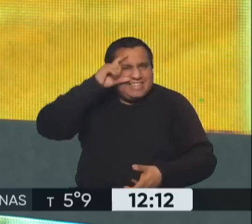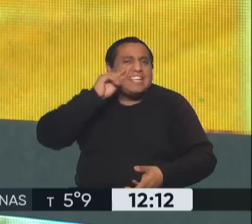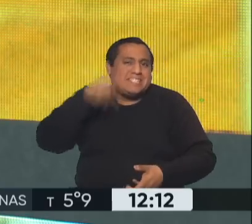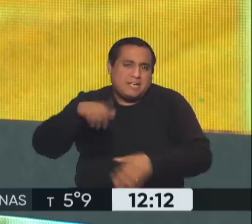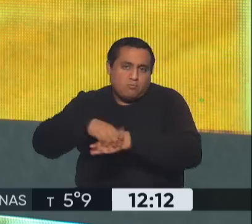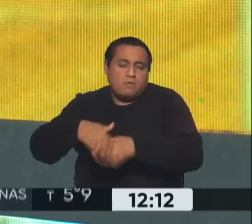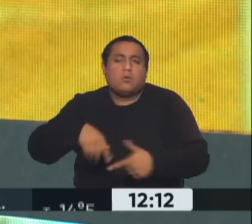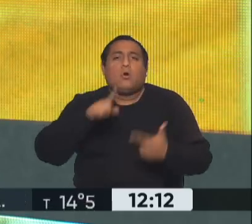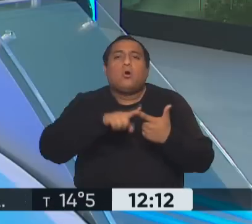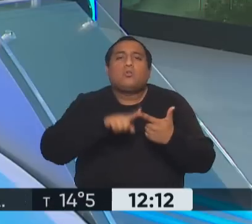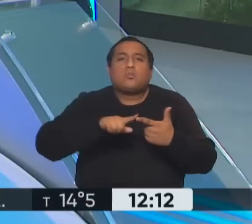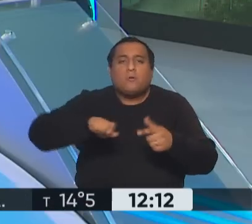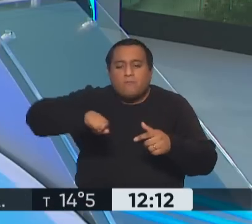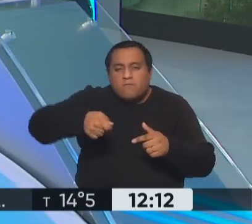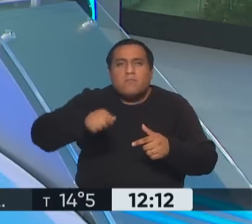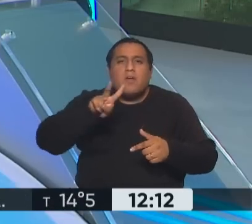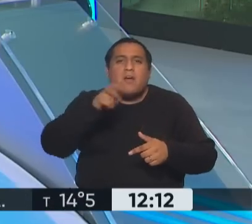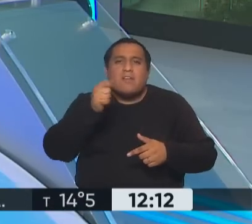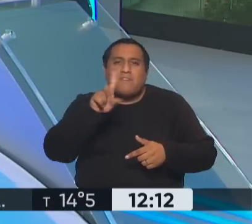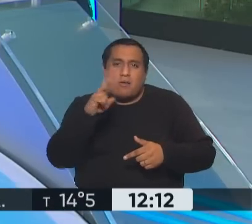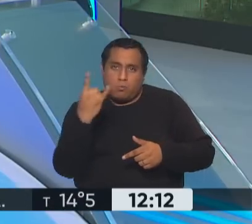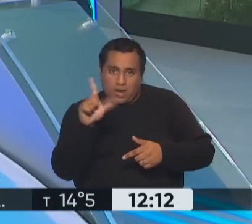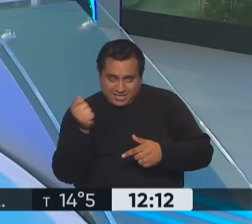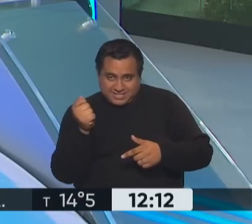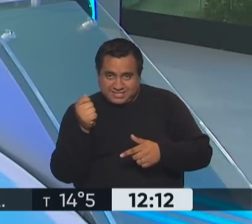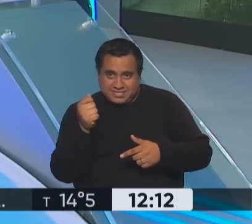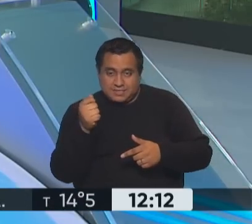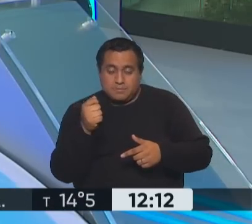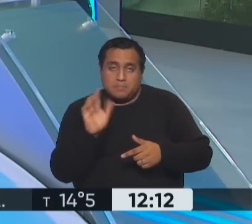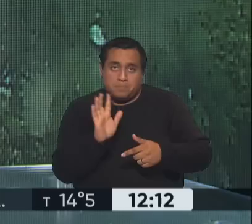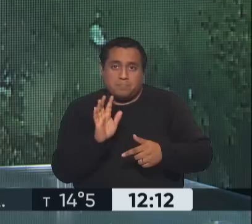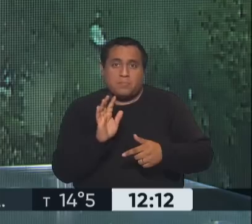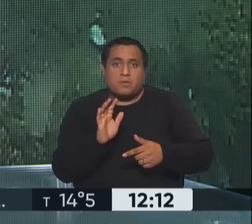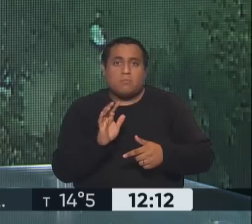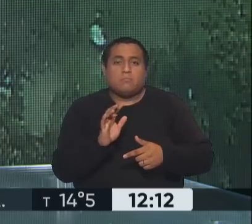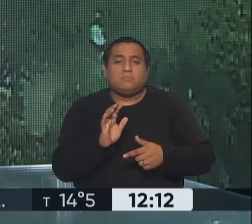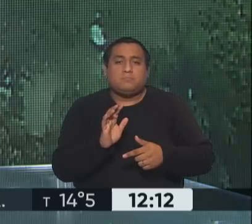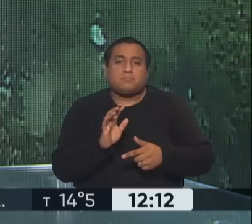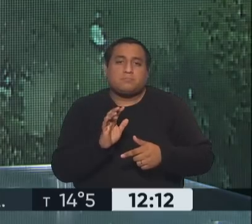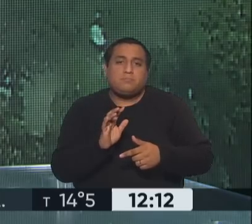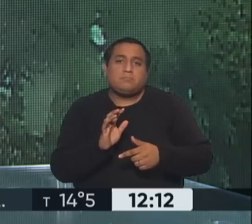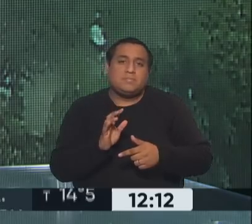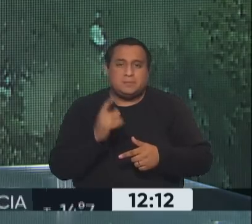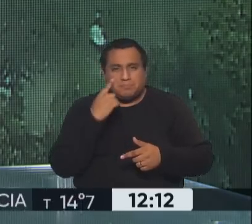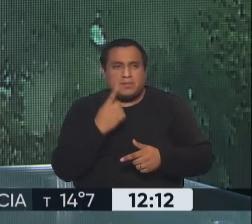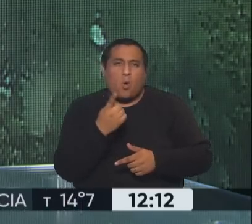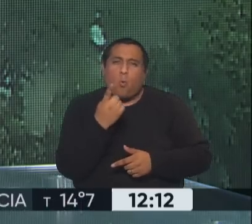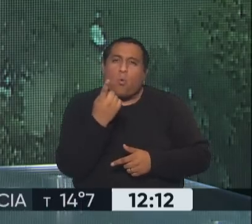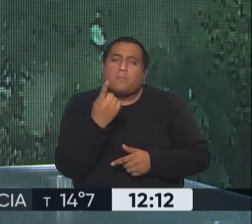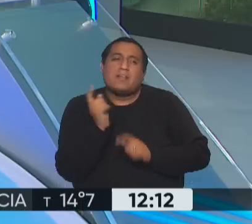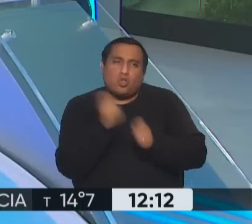es el de las válvulas, para el cual se presentó Techin, pero se va a declarar desierto porque es único oferente y da lugar a